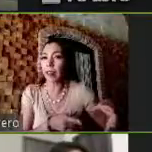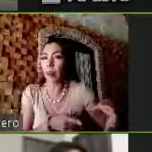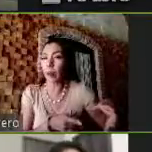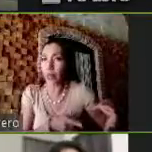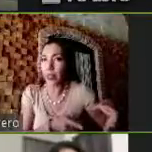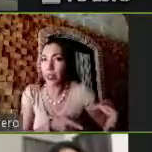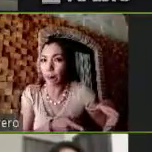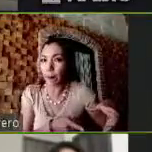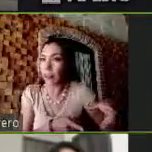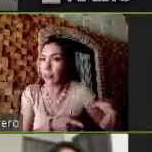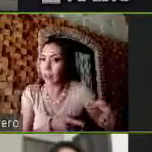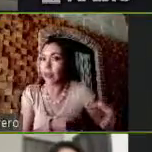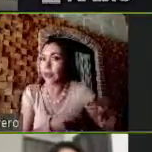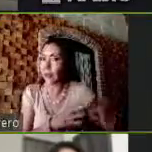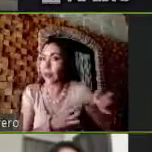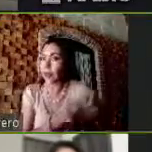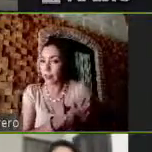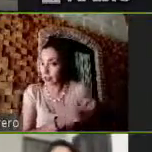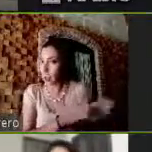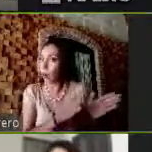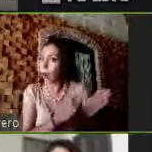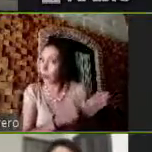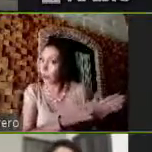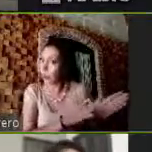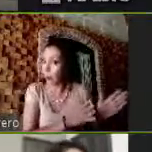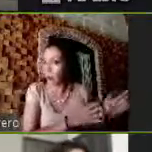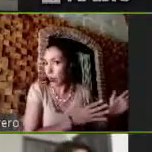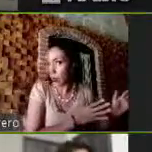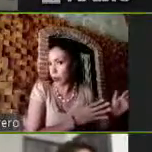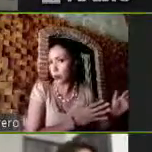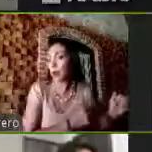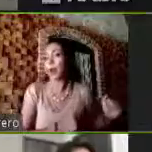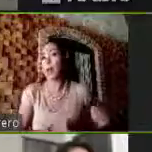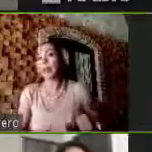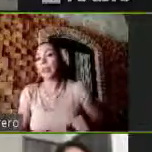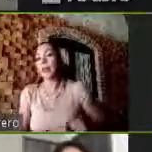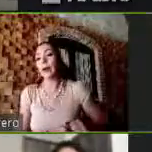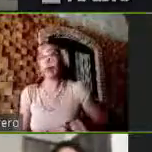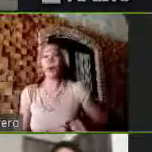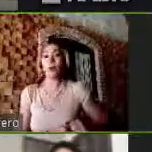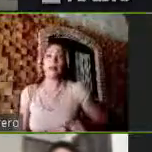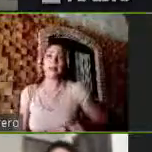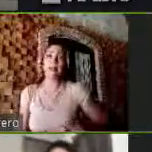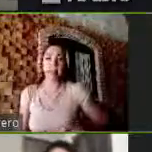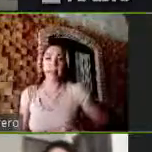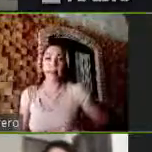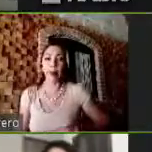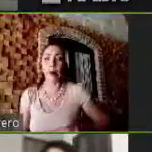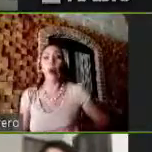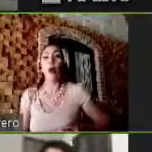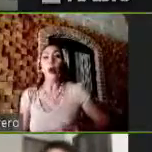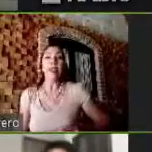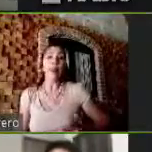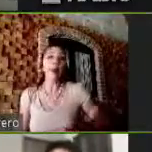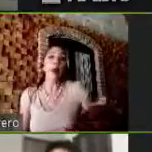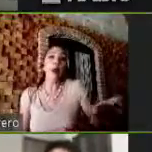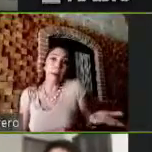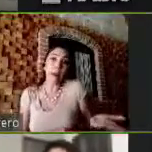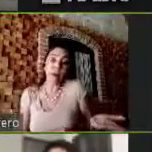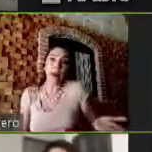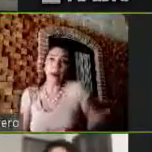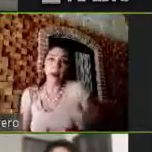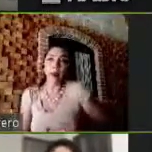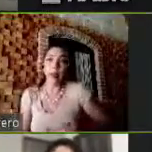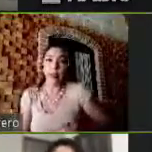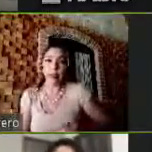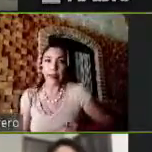de Gobernadores del PAN ya también ya dijeron que ellos mejor ya se van por su propio caminito y van a ver cómo pueden salir adelante. Pero bueno, también, por